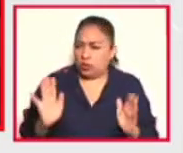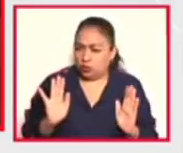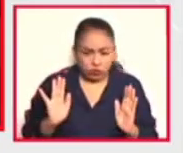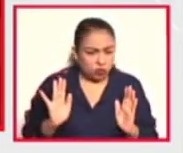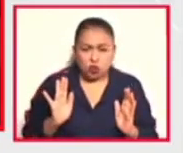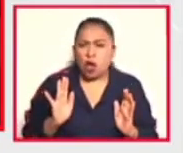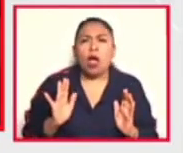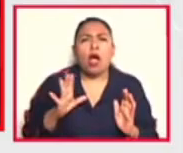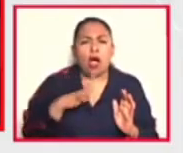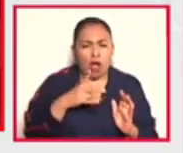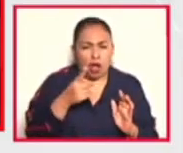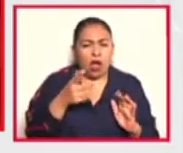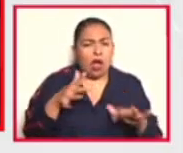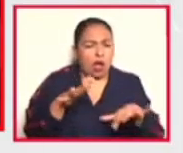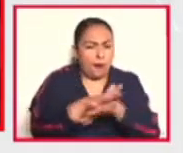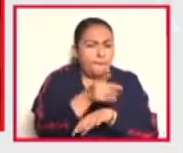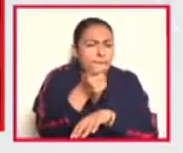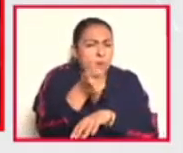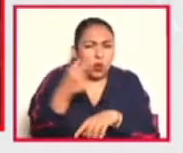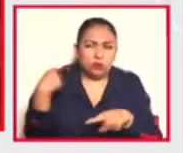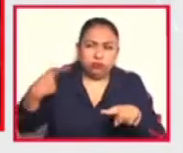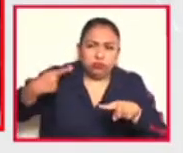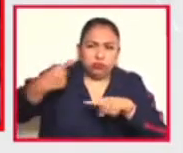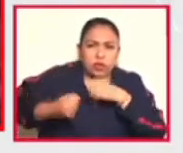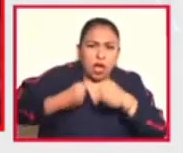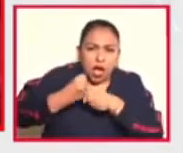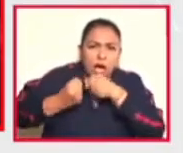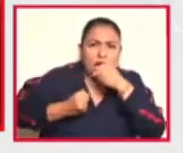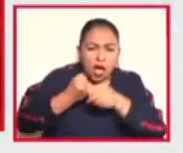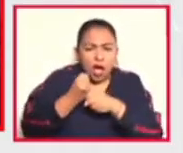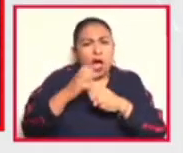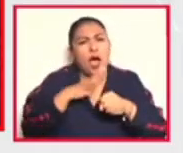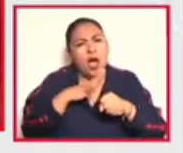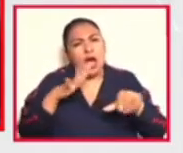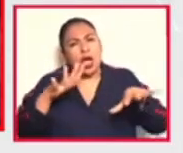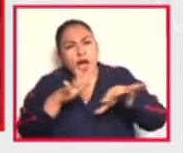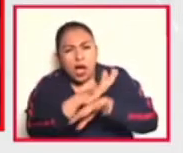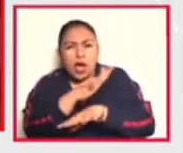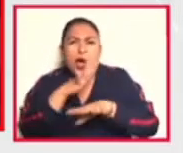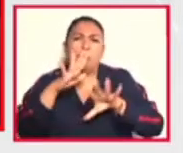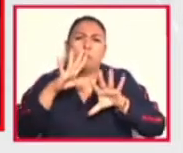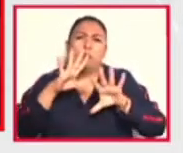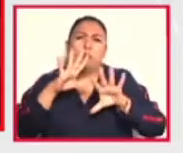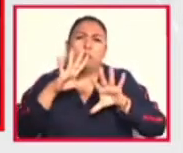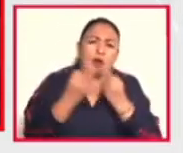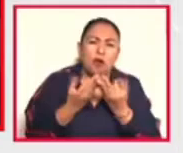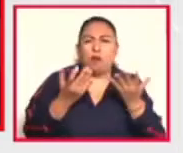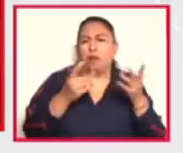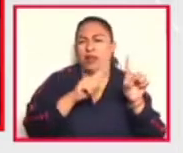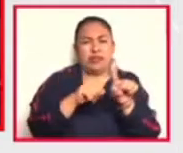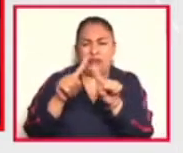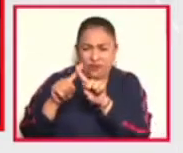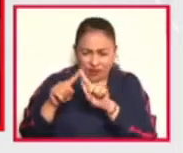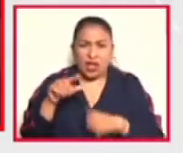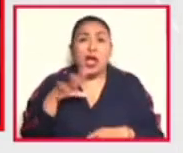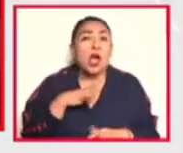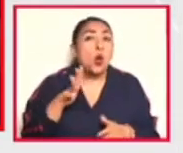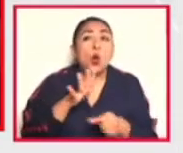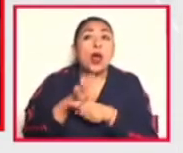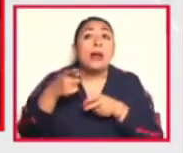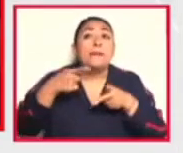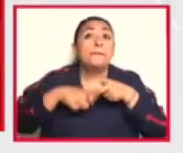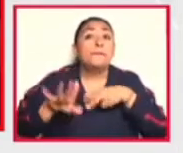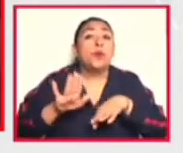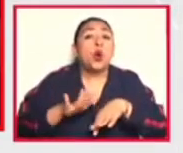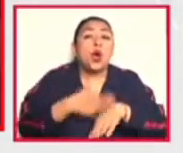pocos cambios a lo largo de los siglos. Hay sincretismos, hay modificaciones, hay mixturas. ¿Cuál es el origen o una parte